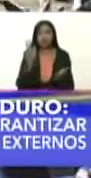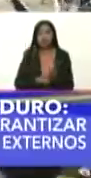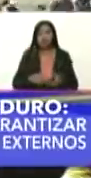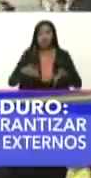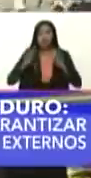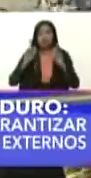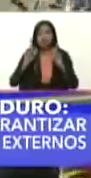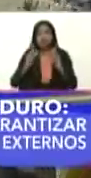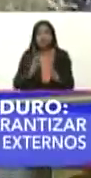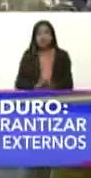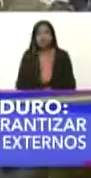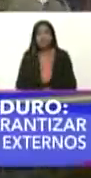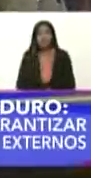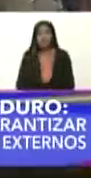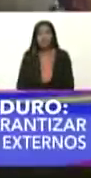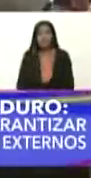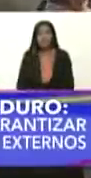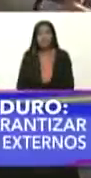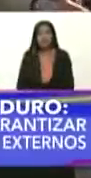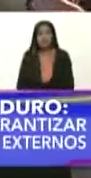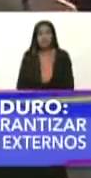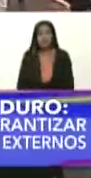¡Cúmplase! ¡Más nada!